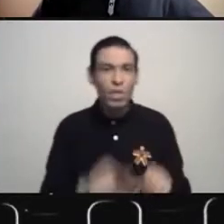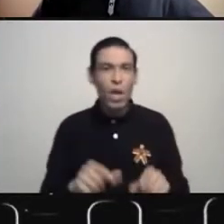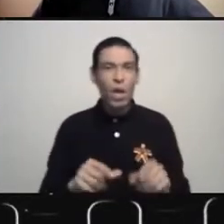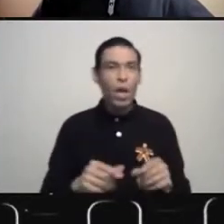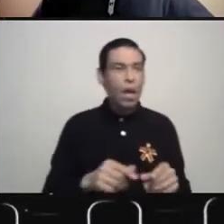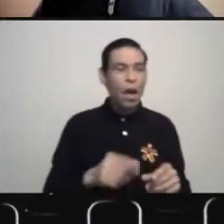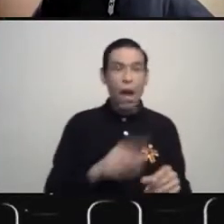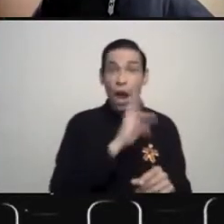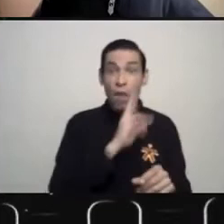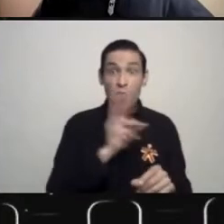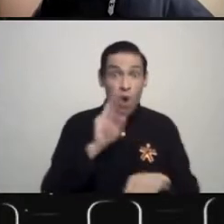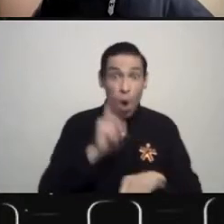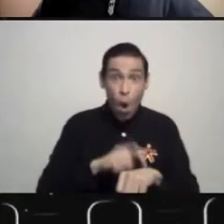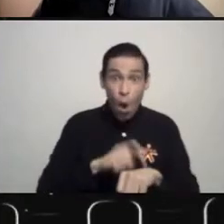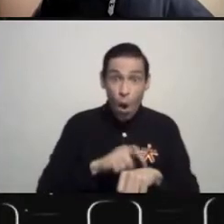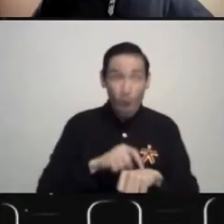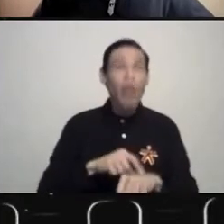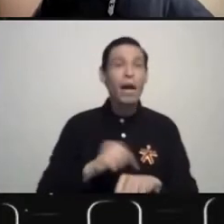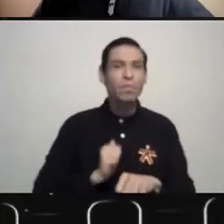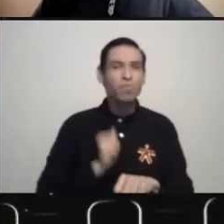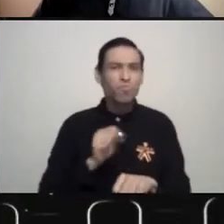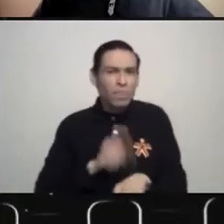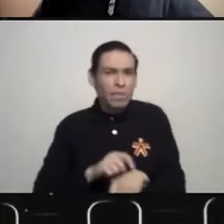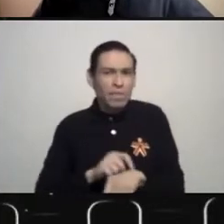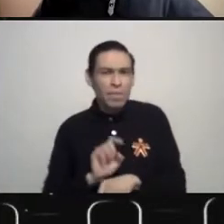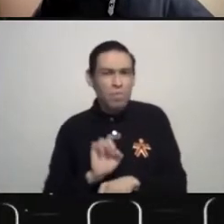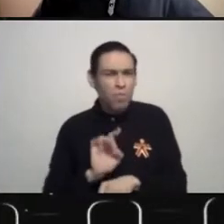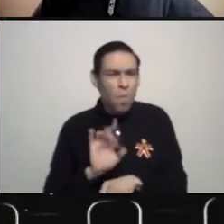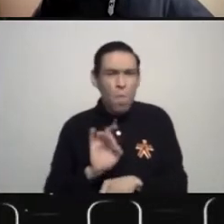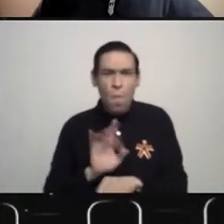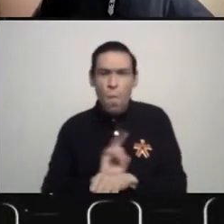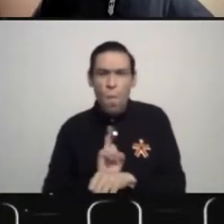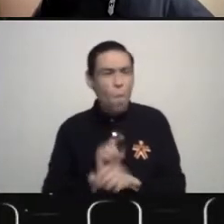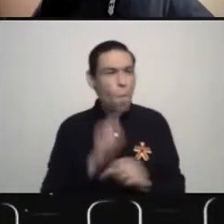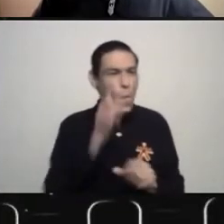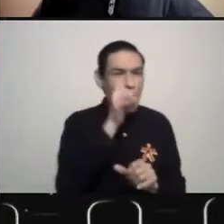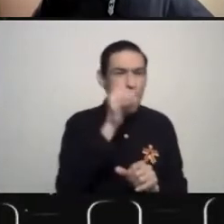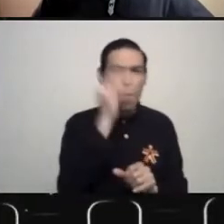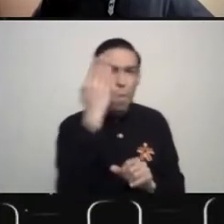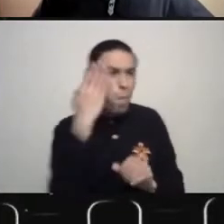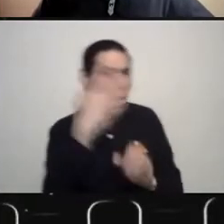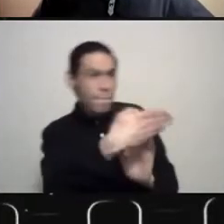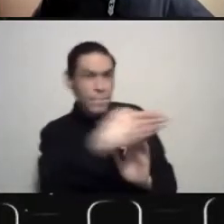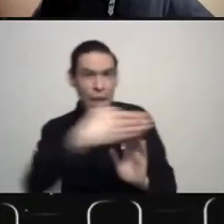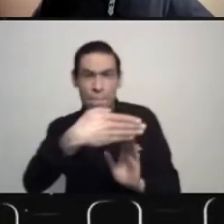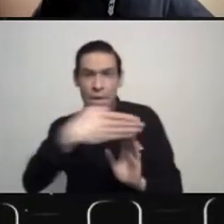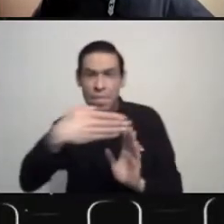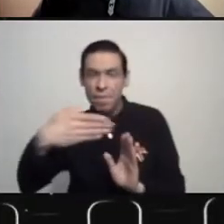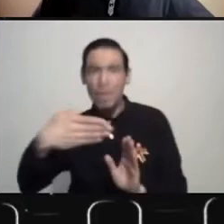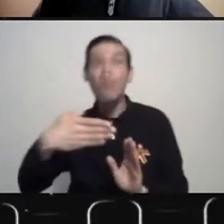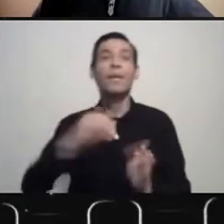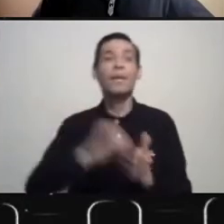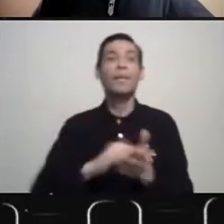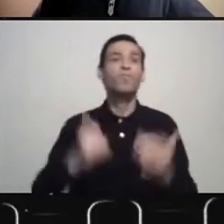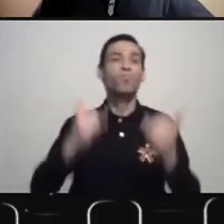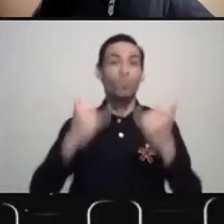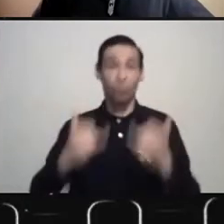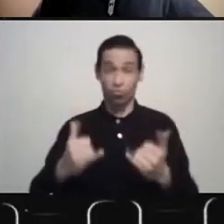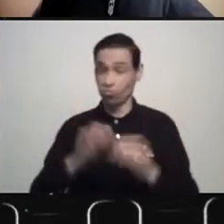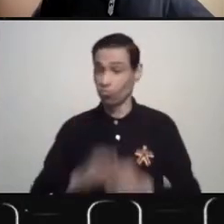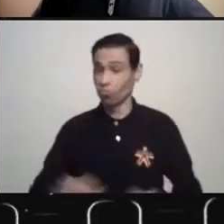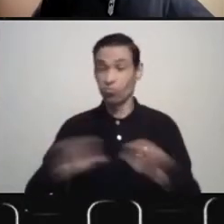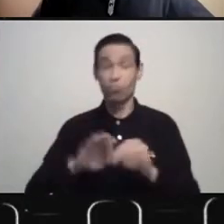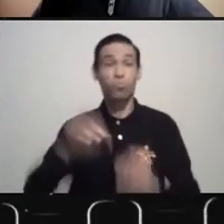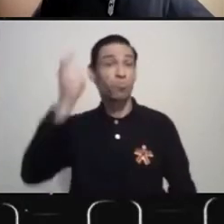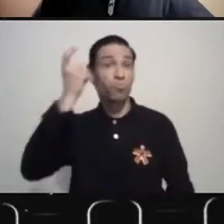serie de 15 minutos. Yo creo que ahorita los medios están para que la gente talentosa sepa cómo usarlos y cómo